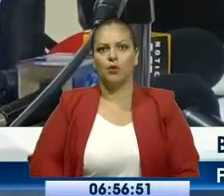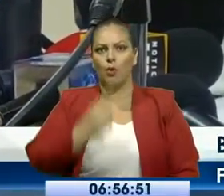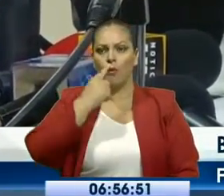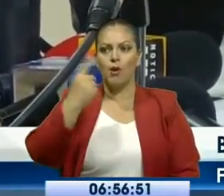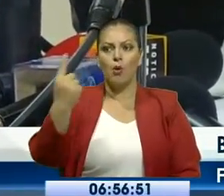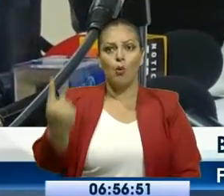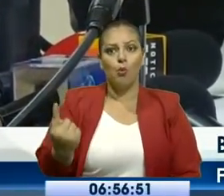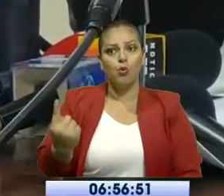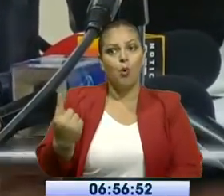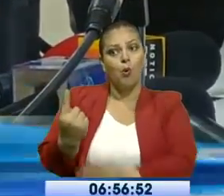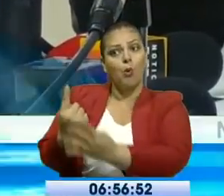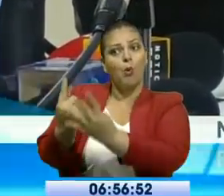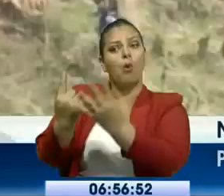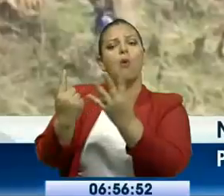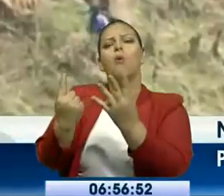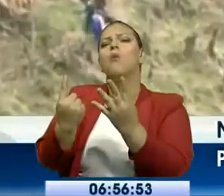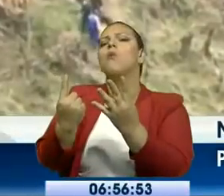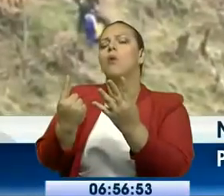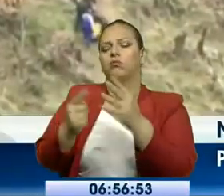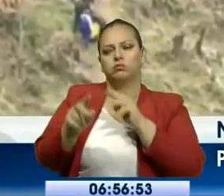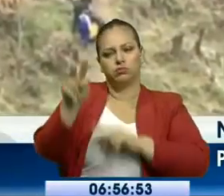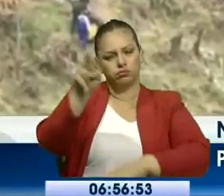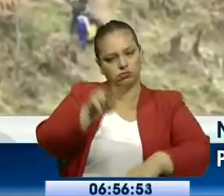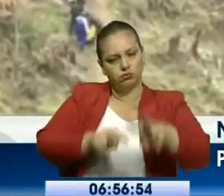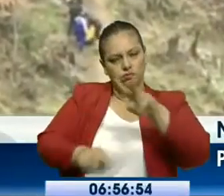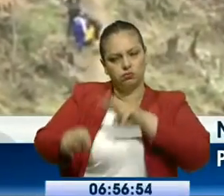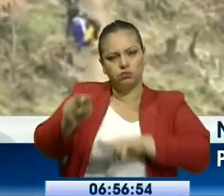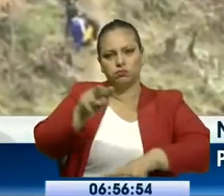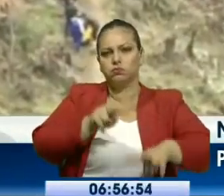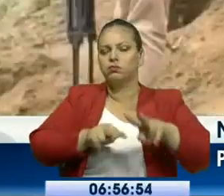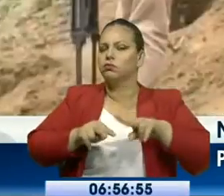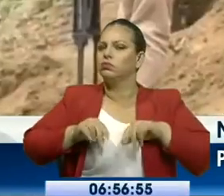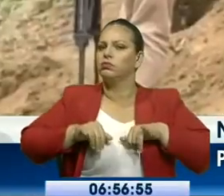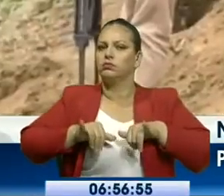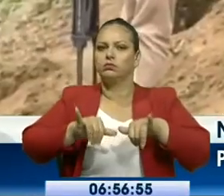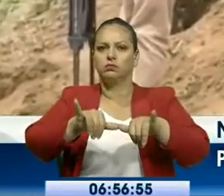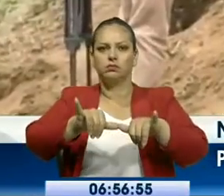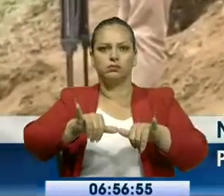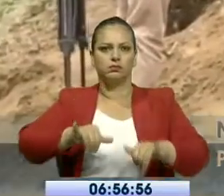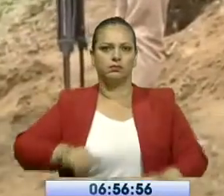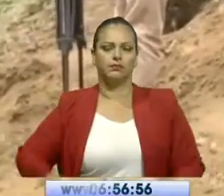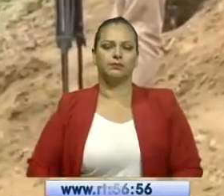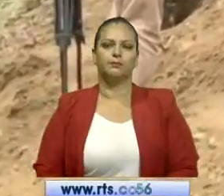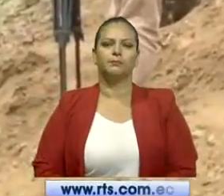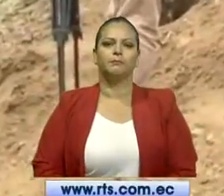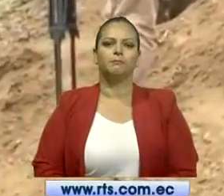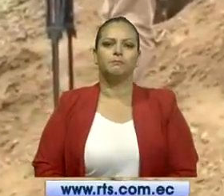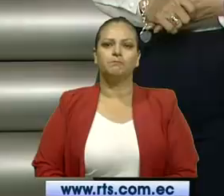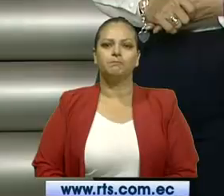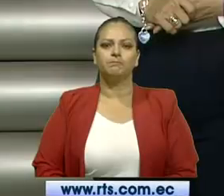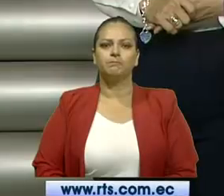hay más de un participante. En Loja informó Marcela Constante Brito.